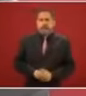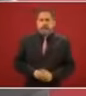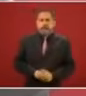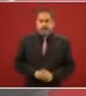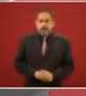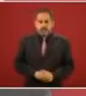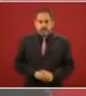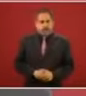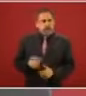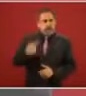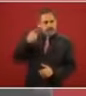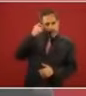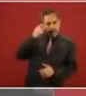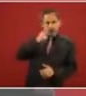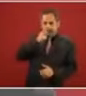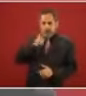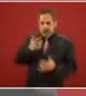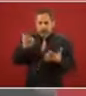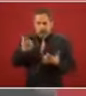siendo consecuentes.